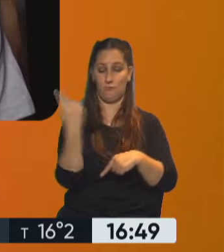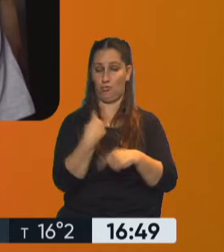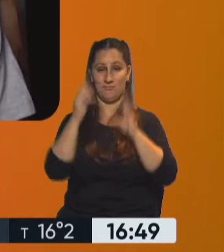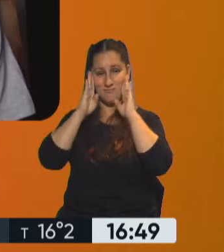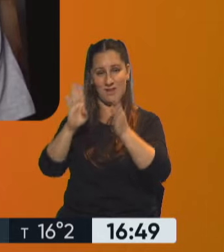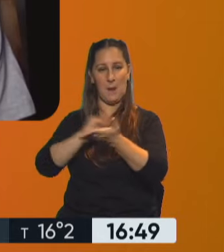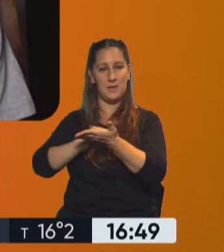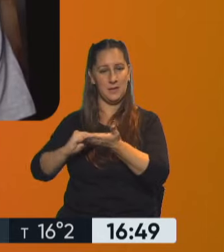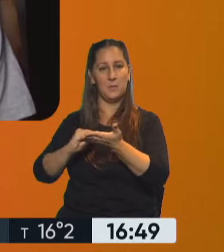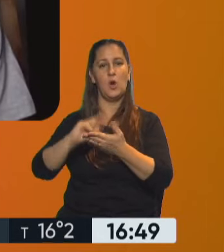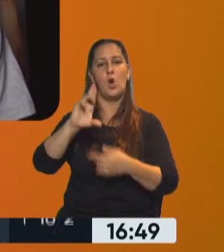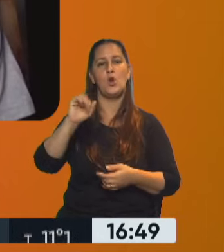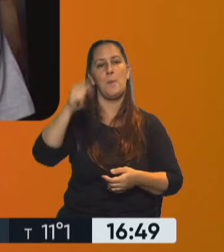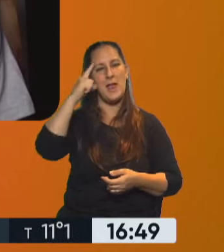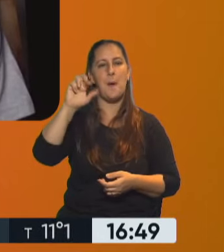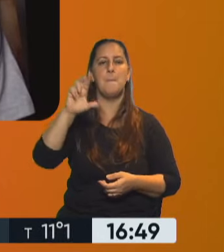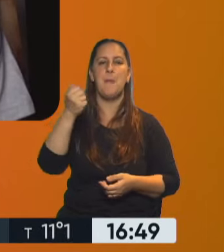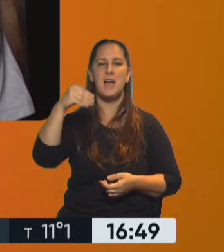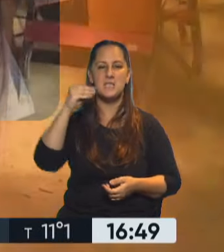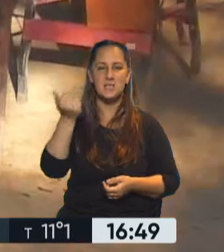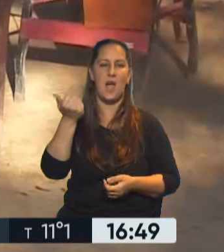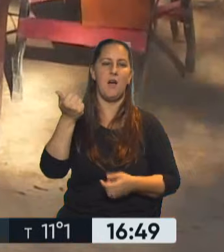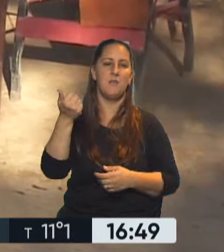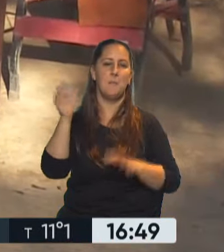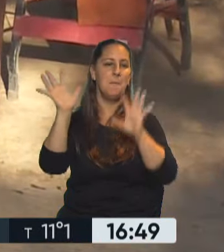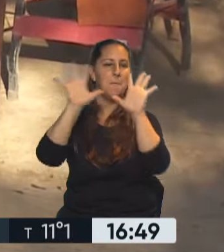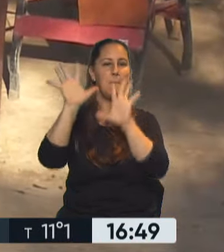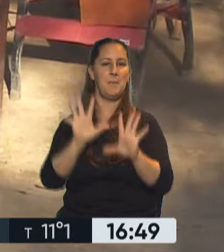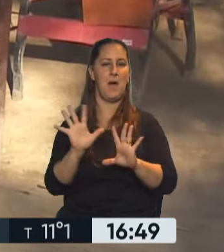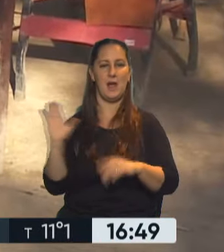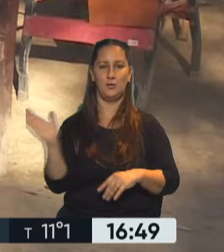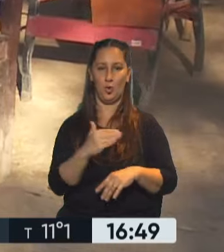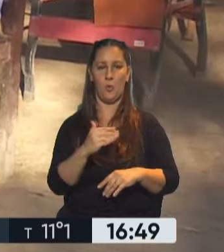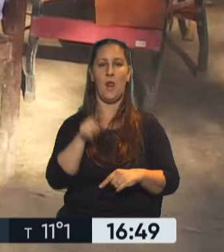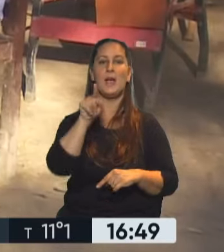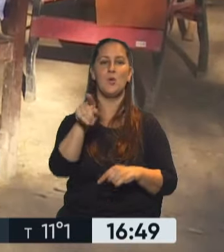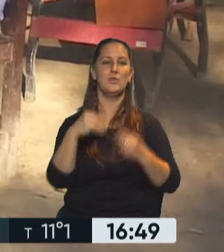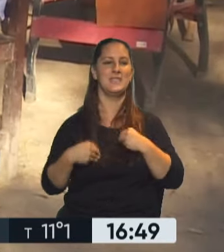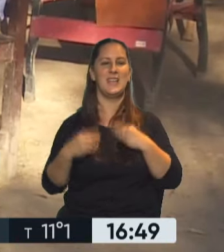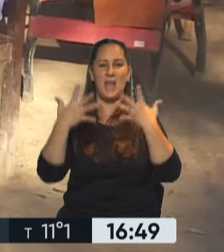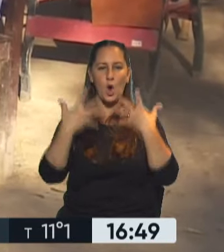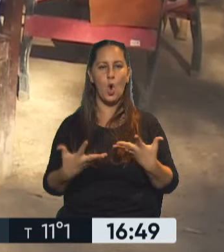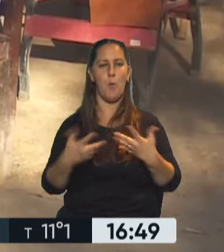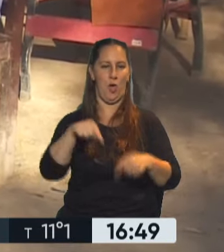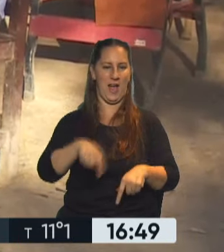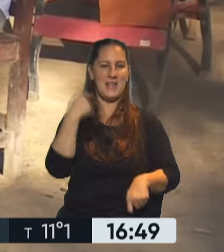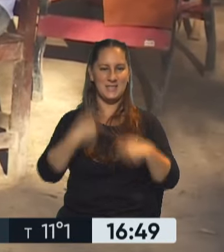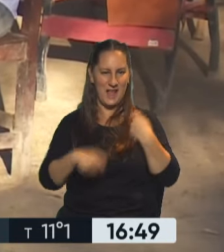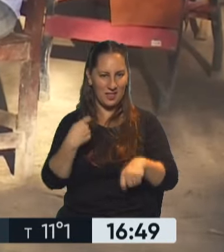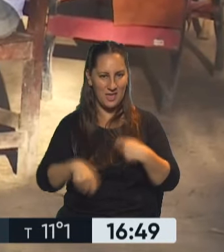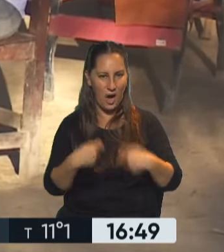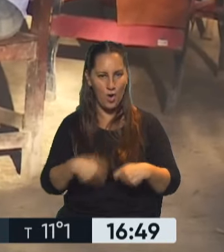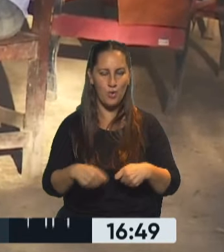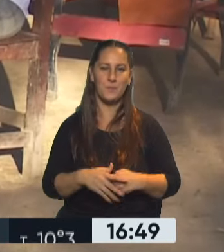esto con Romelia, con Pancha, con Mistol, a preparar todo para que vos te sientas cómodo, Santiago. Y bueno,